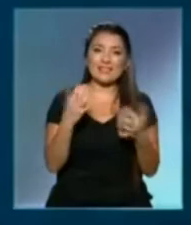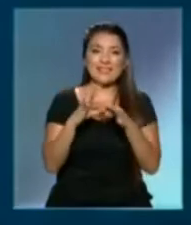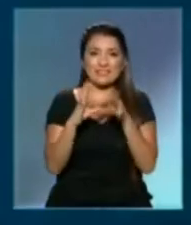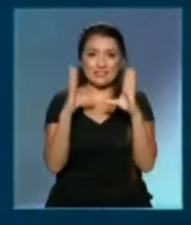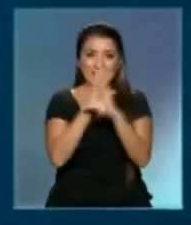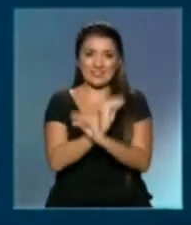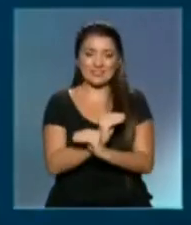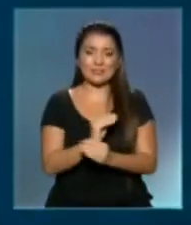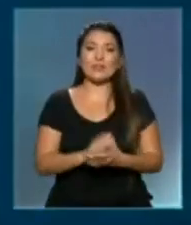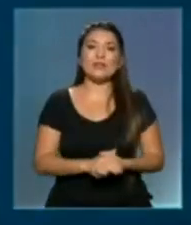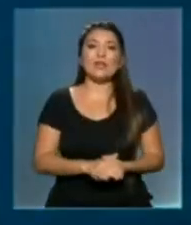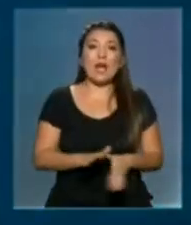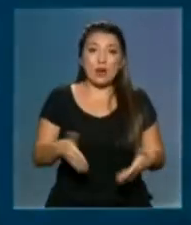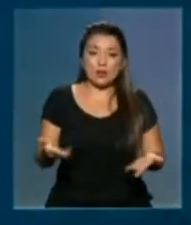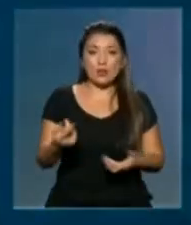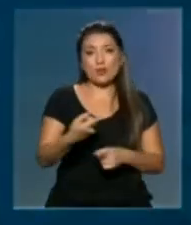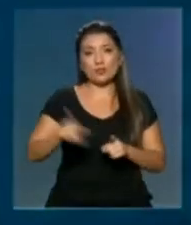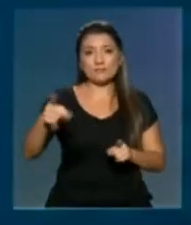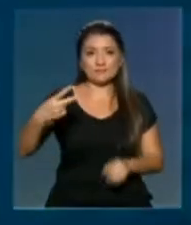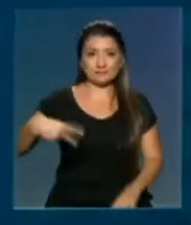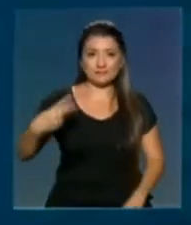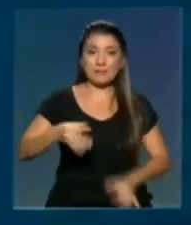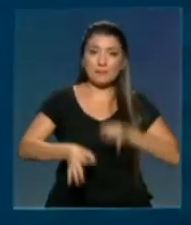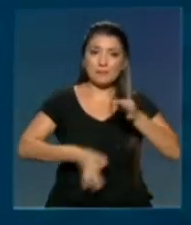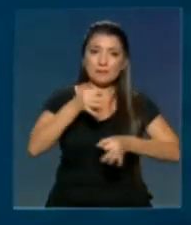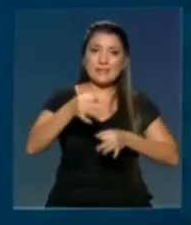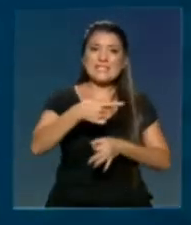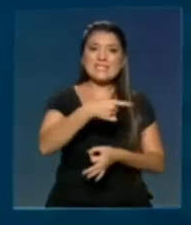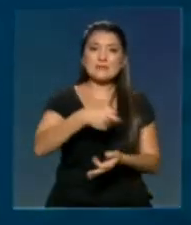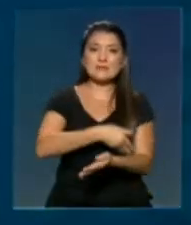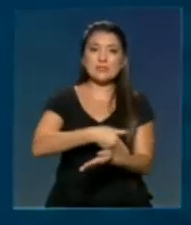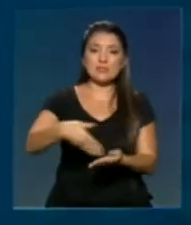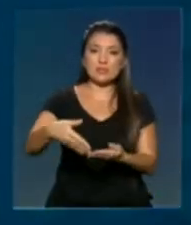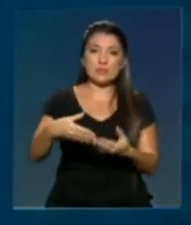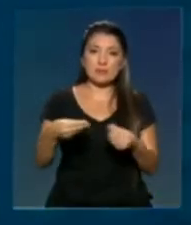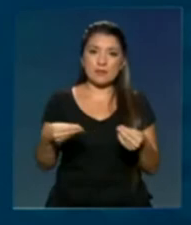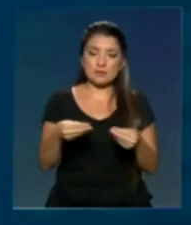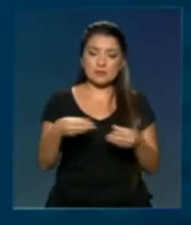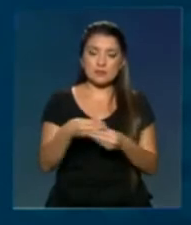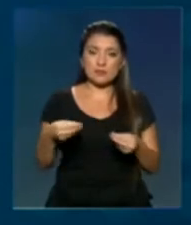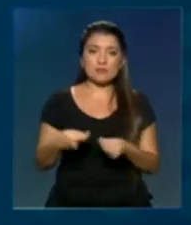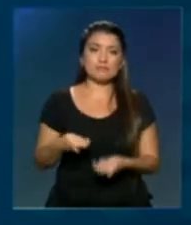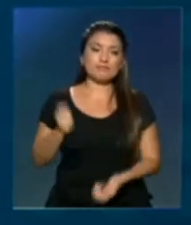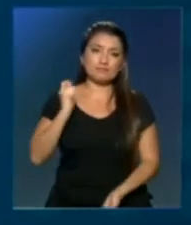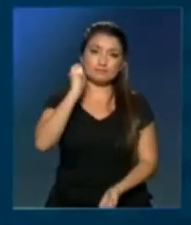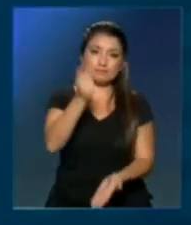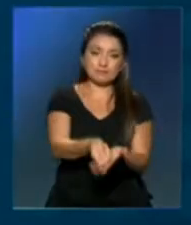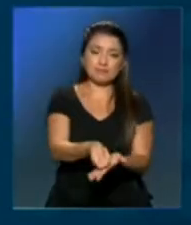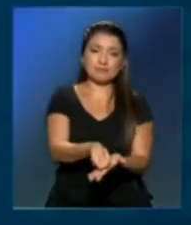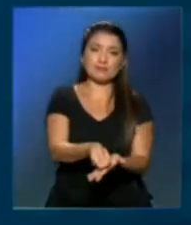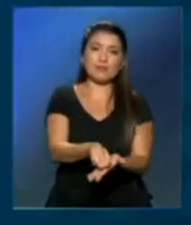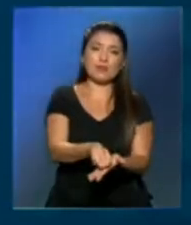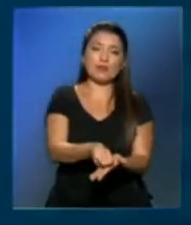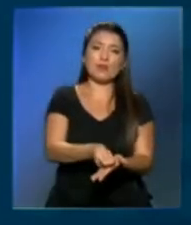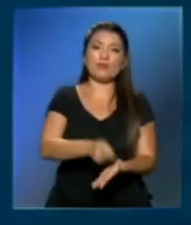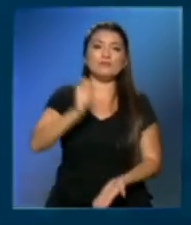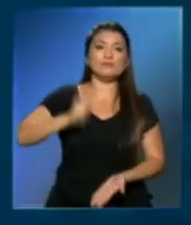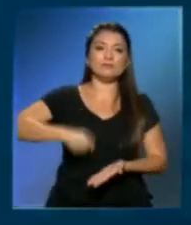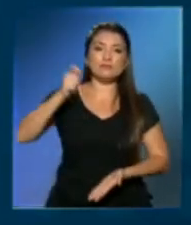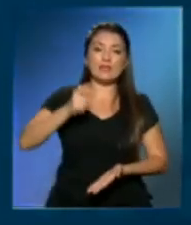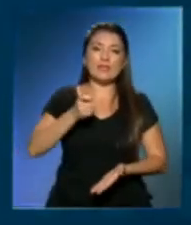vamos a seguir con otras noticias para contarles que 100 millones de pesos de indemnización es la sentencia por una demanda civil